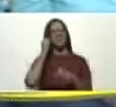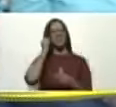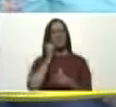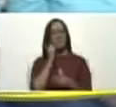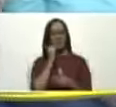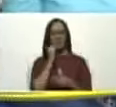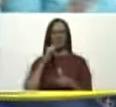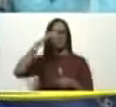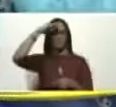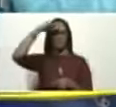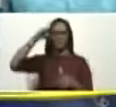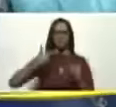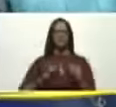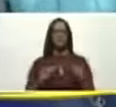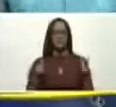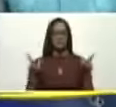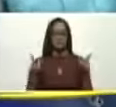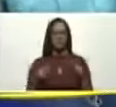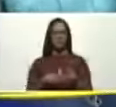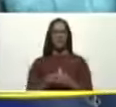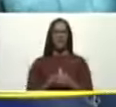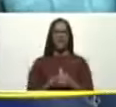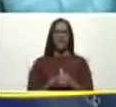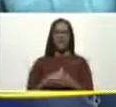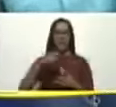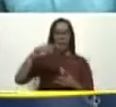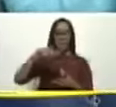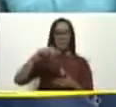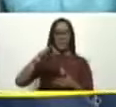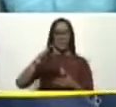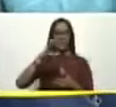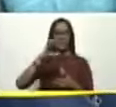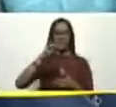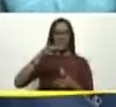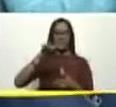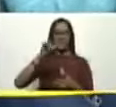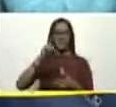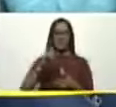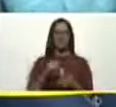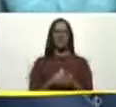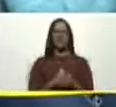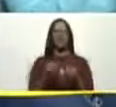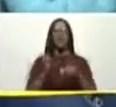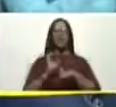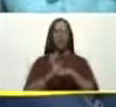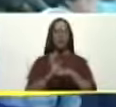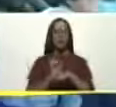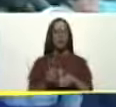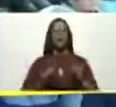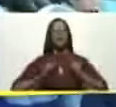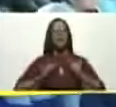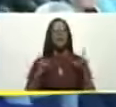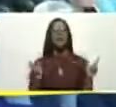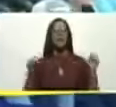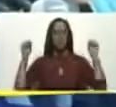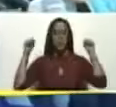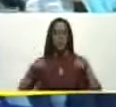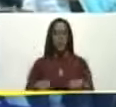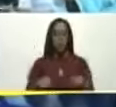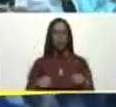el Ejército de Libertadores en Pichincha, en las faldas de Quito, para liberar lo que hoy es